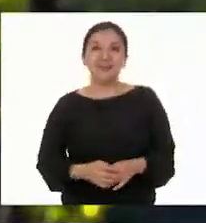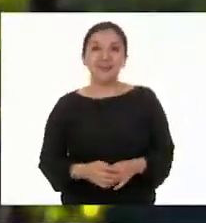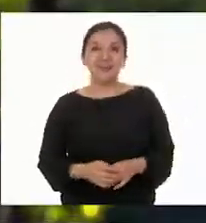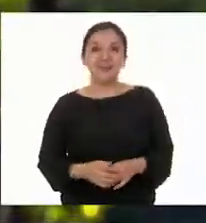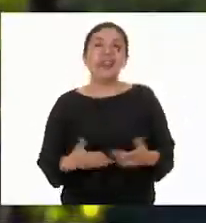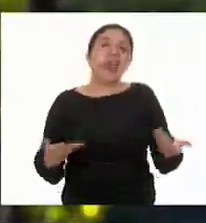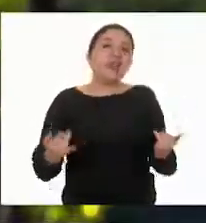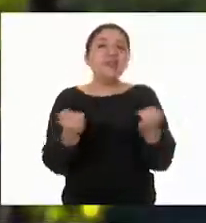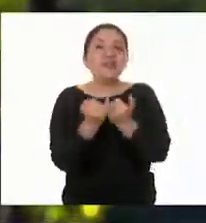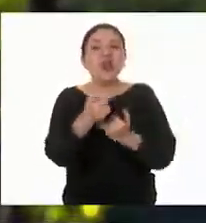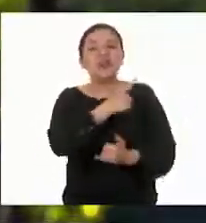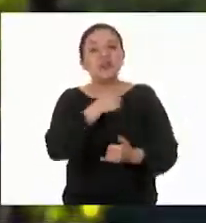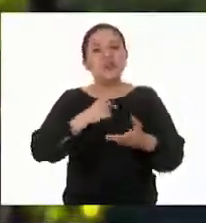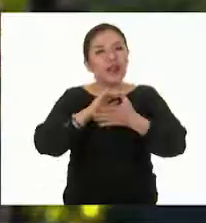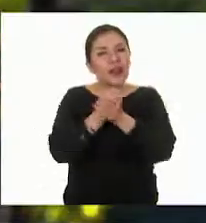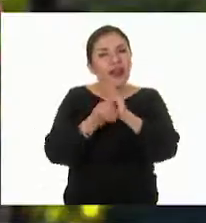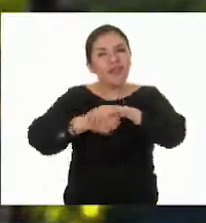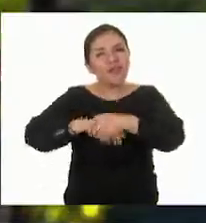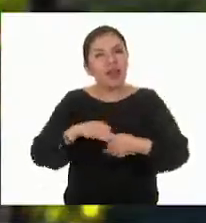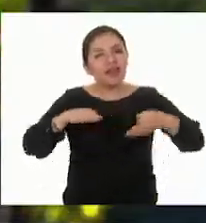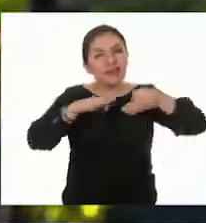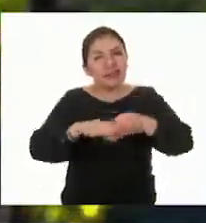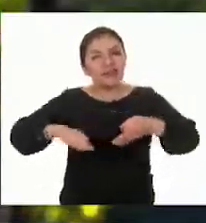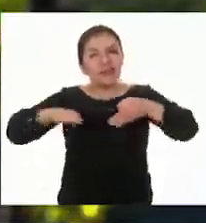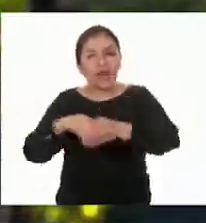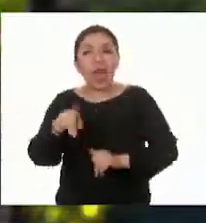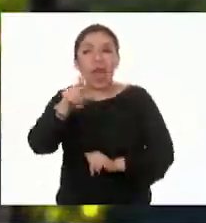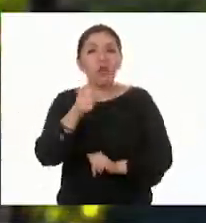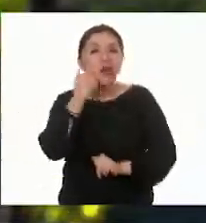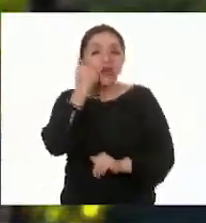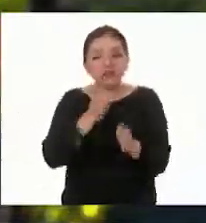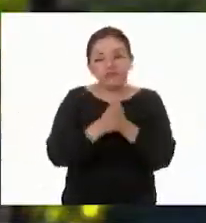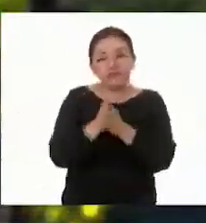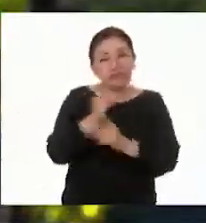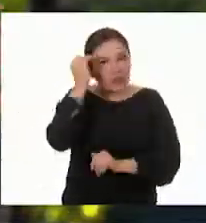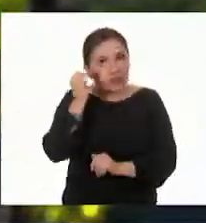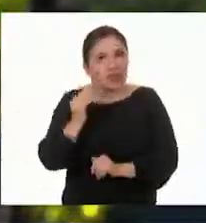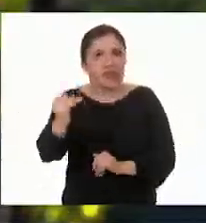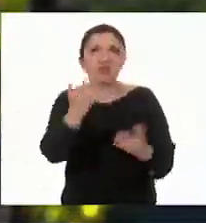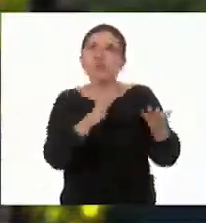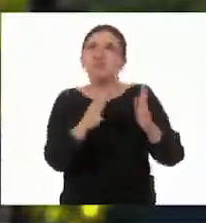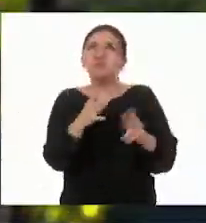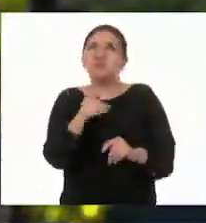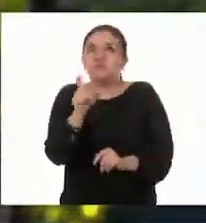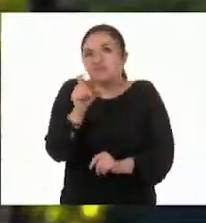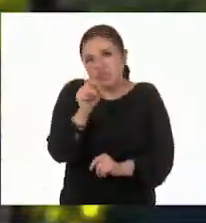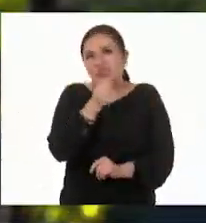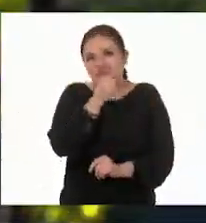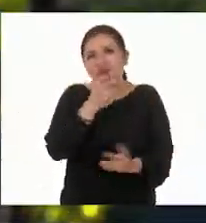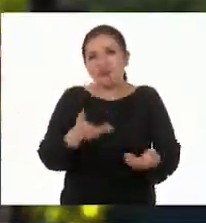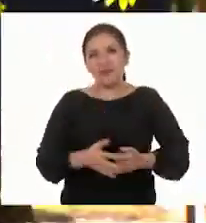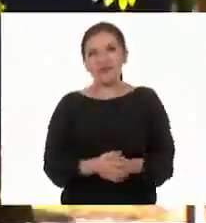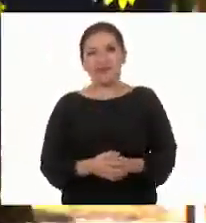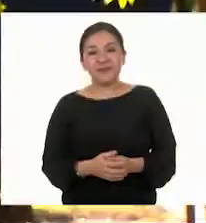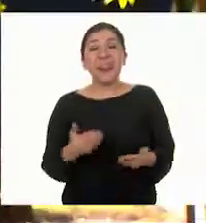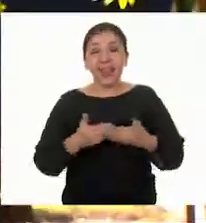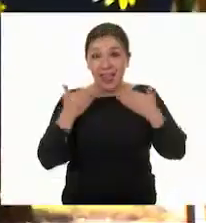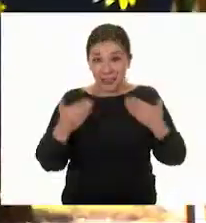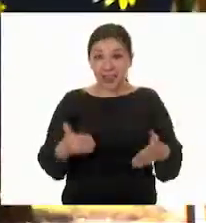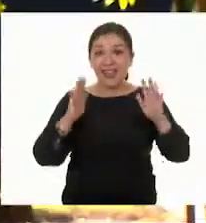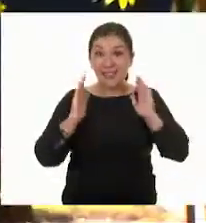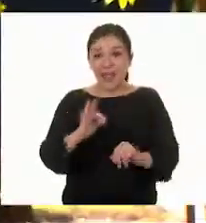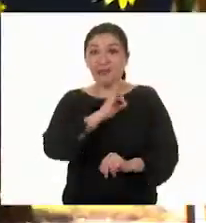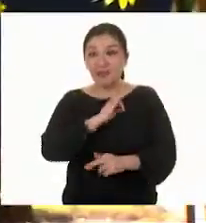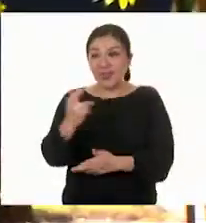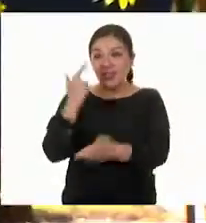cubrebocas. Lava tus manos frecuentemente con agua y con jabón por lo menos durante 20 segundos. Ahora